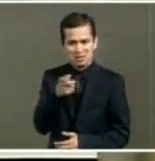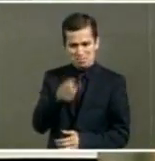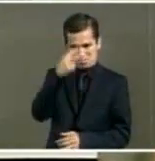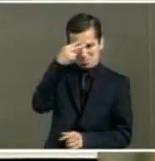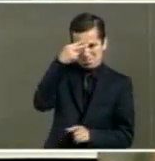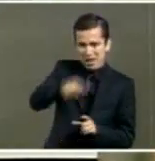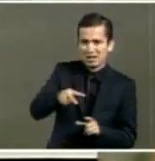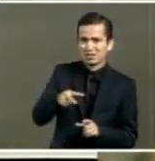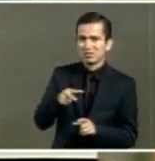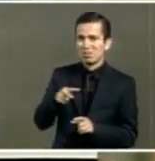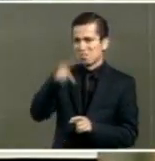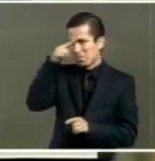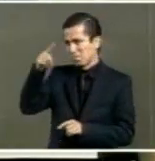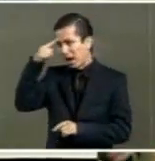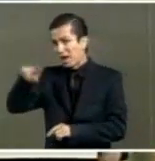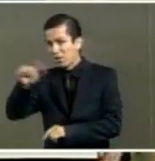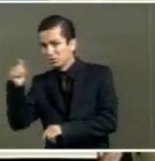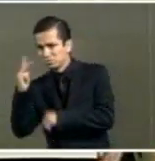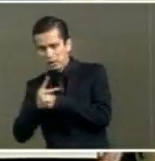consecuente derrama de empleo.